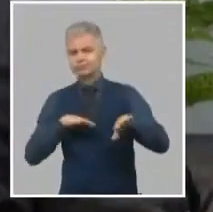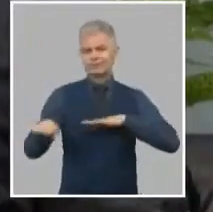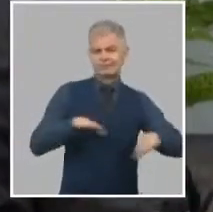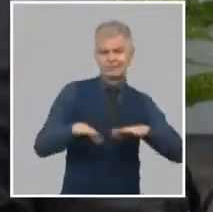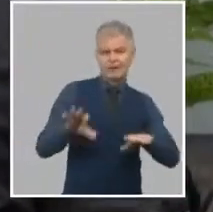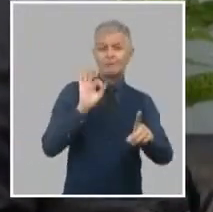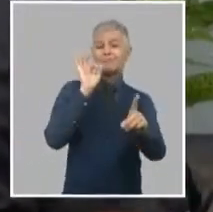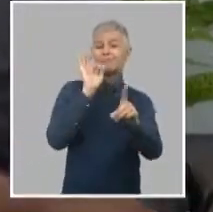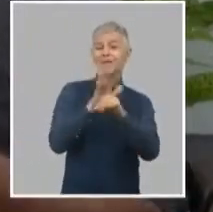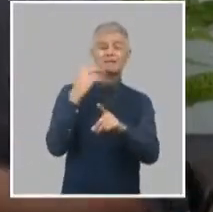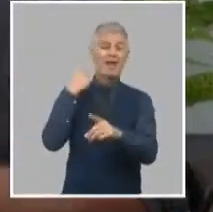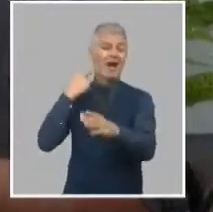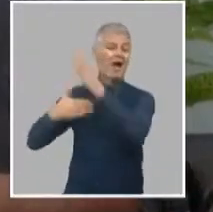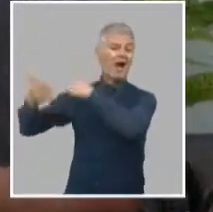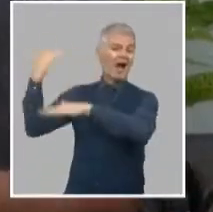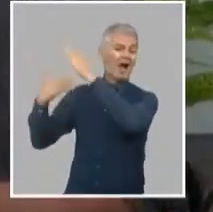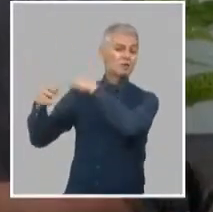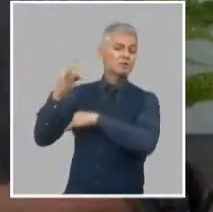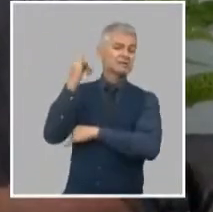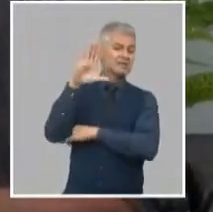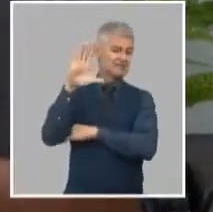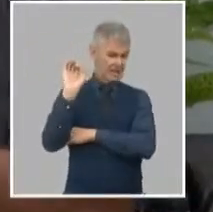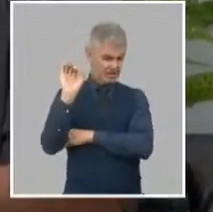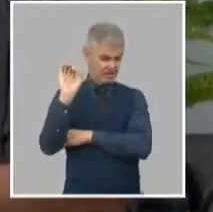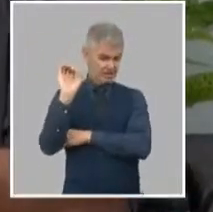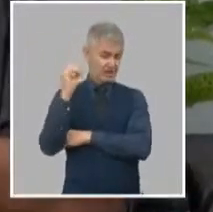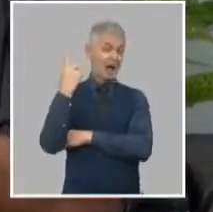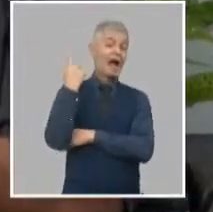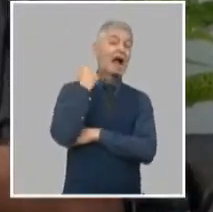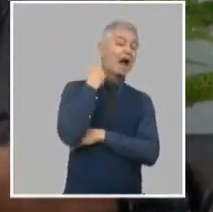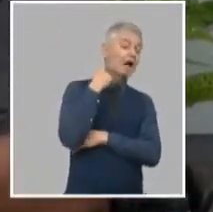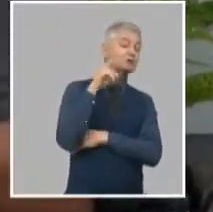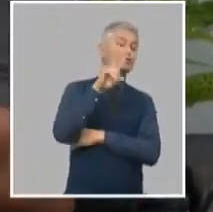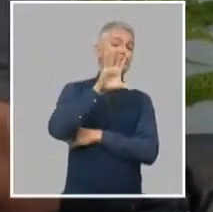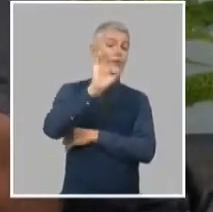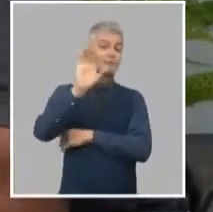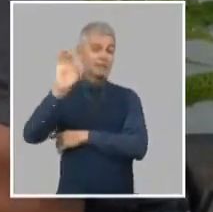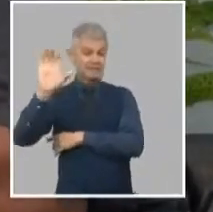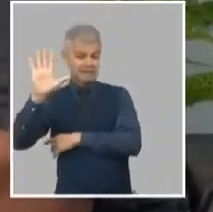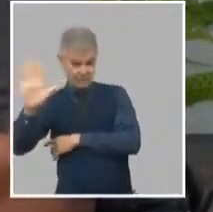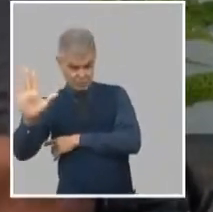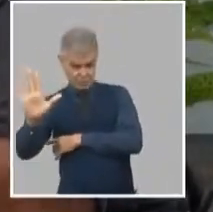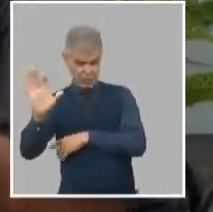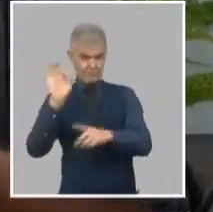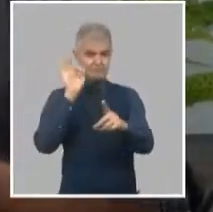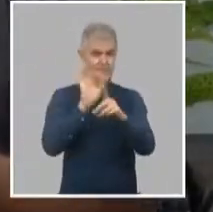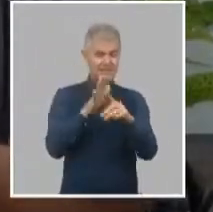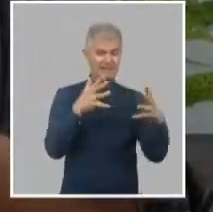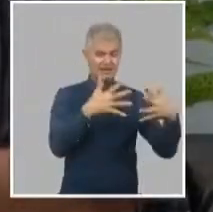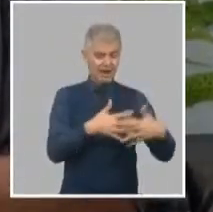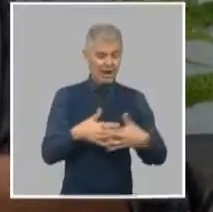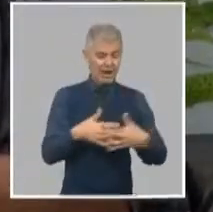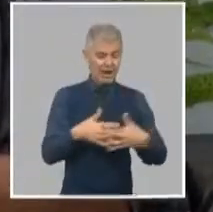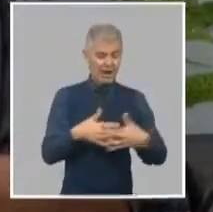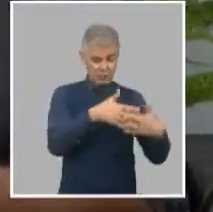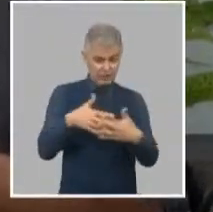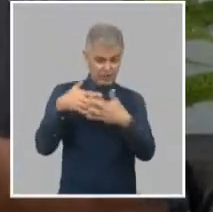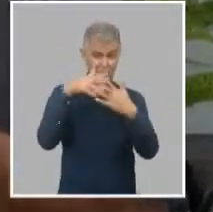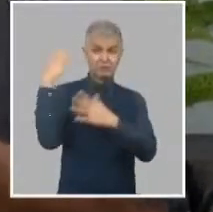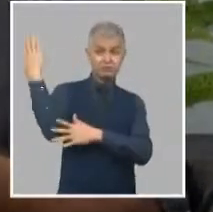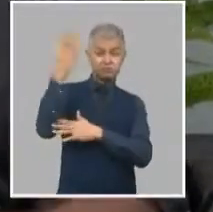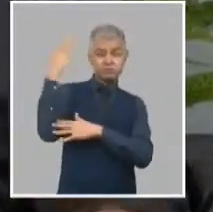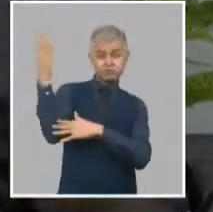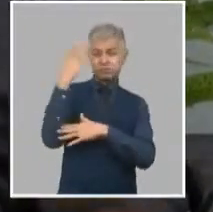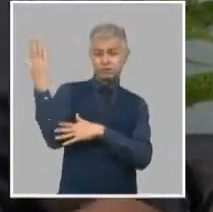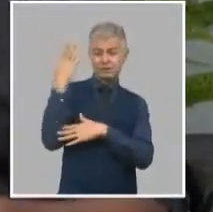los años 60. Sin embargo, en 2005, cuando se produce el huracán Katrina, entra en los Estados Unidos, en Nueva Orleans, y